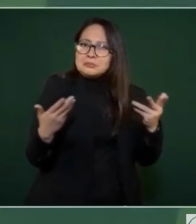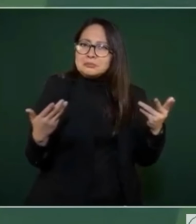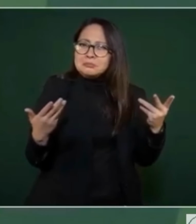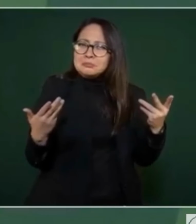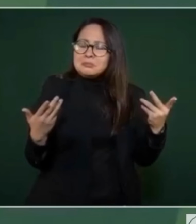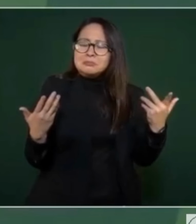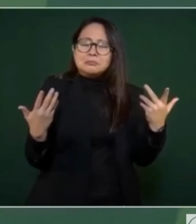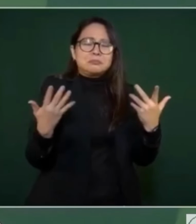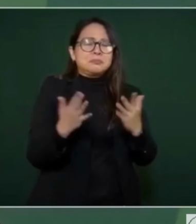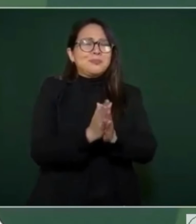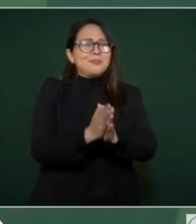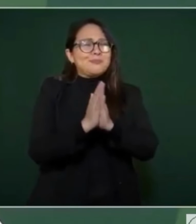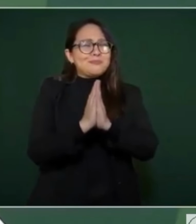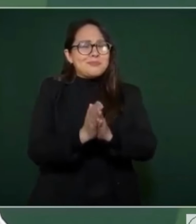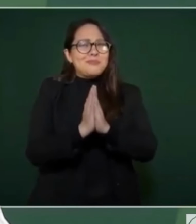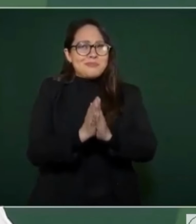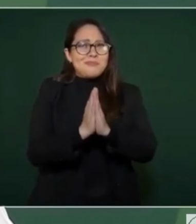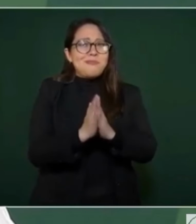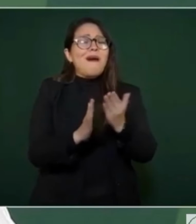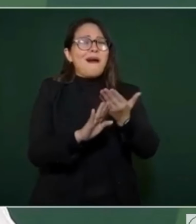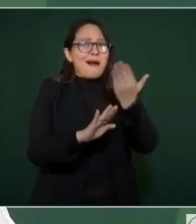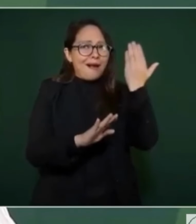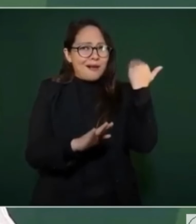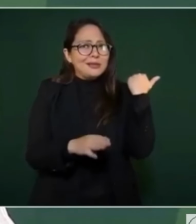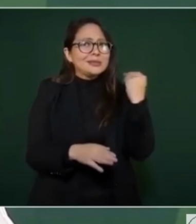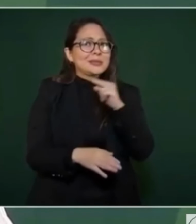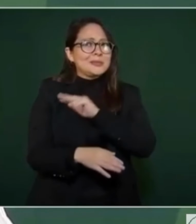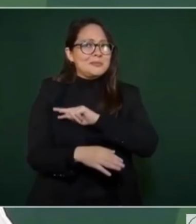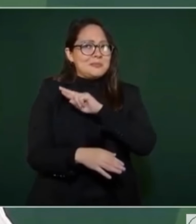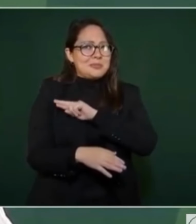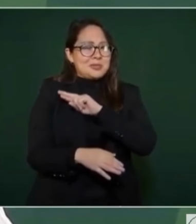¿A qué nivel se había llegado?